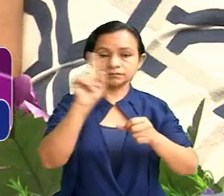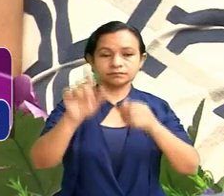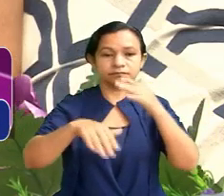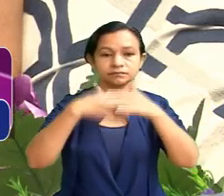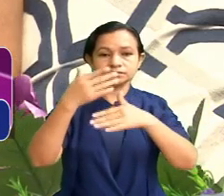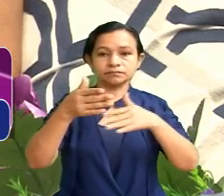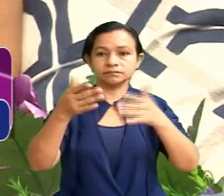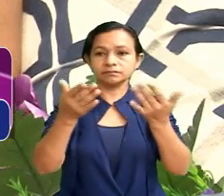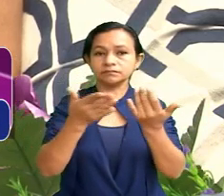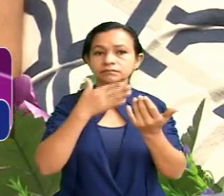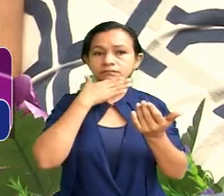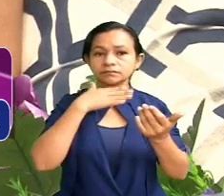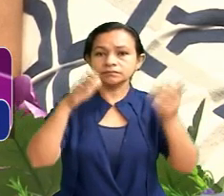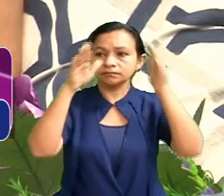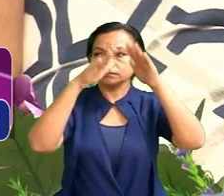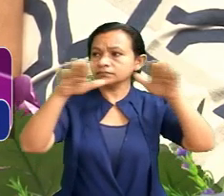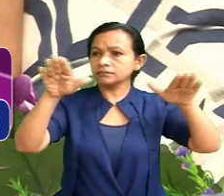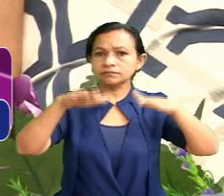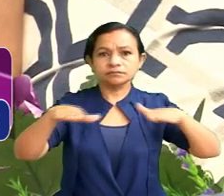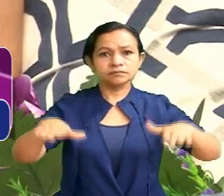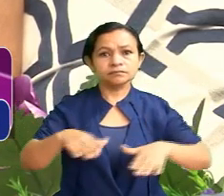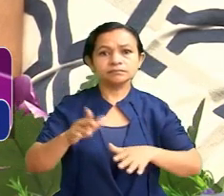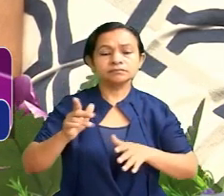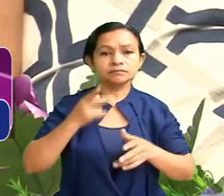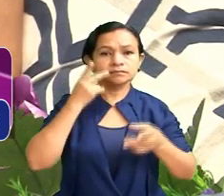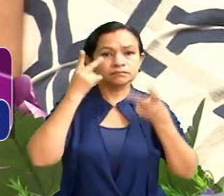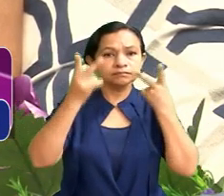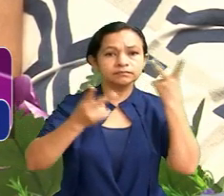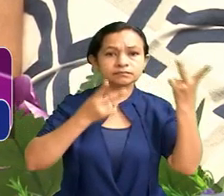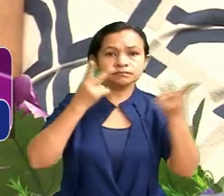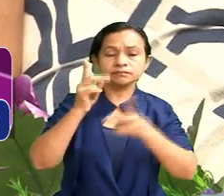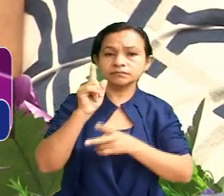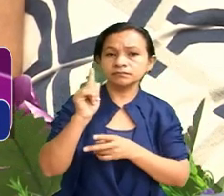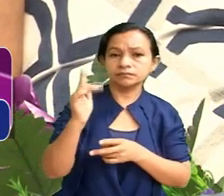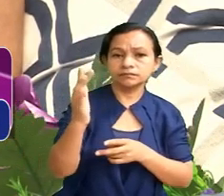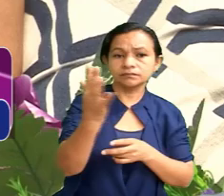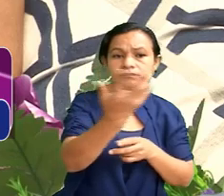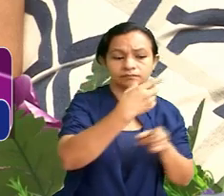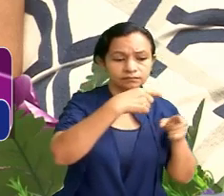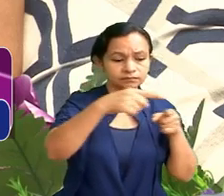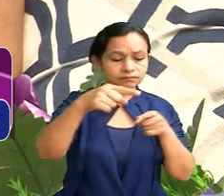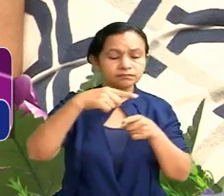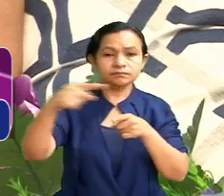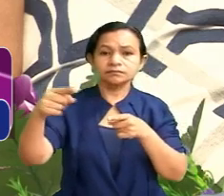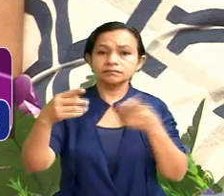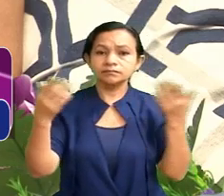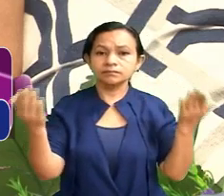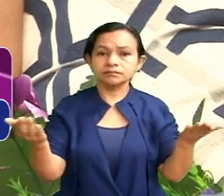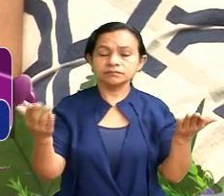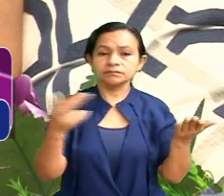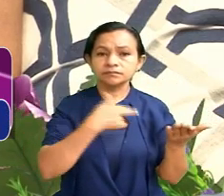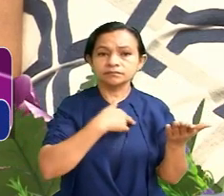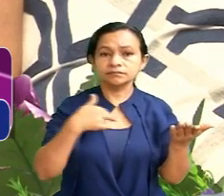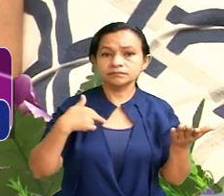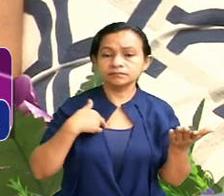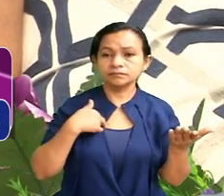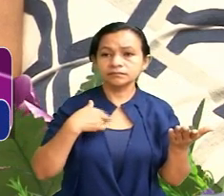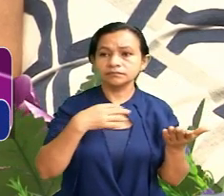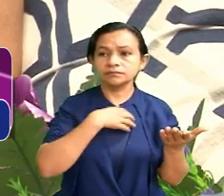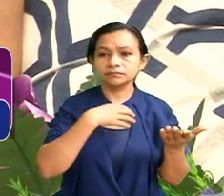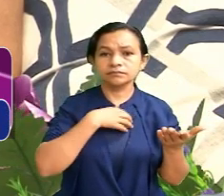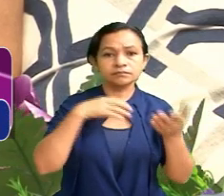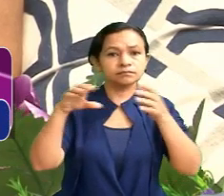ya nosotros empezamos a promover la visita de todos nuestros municipios para dinamizar nuestra